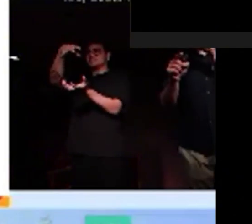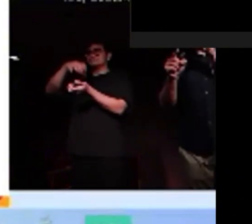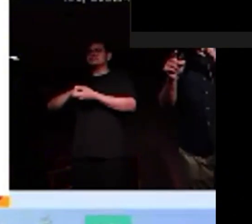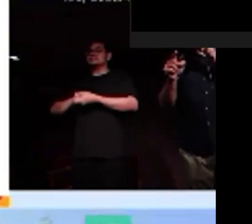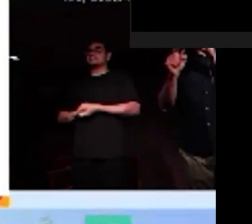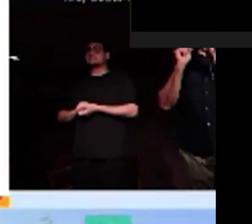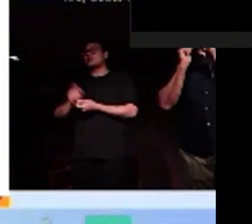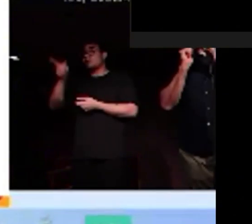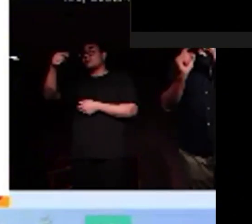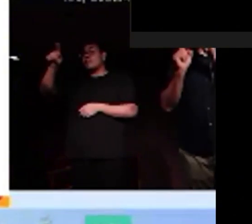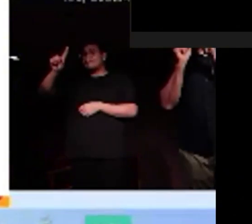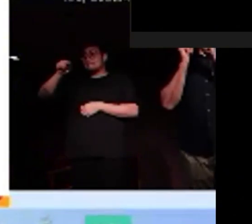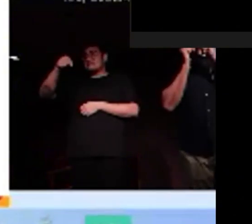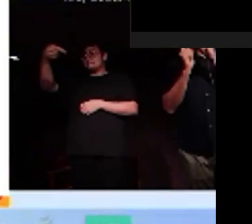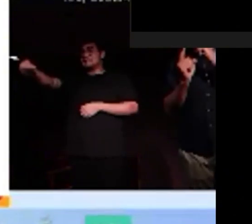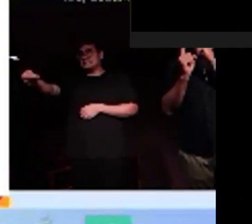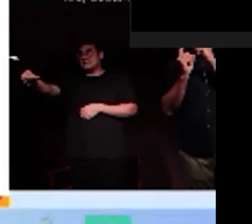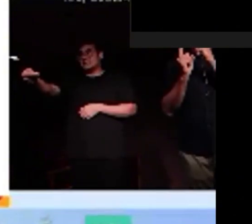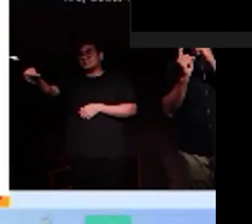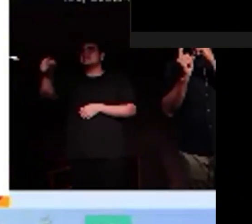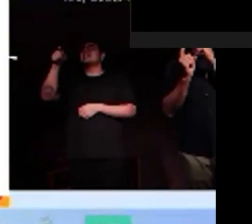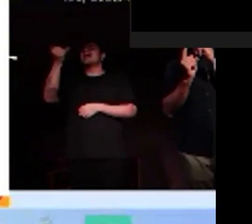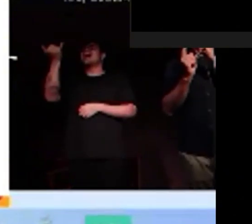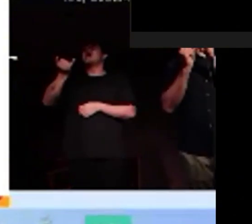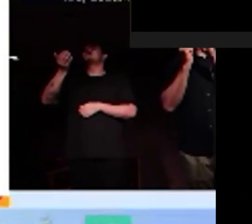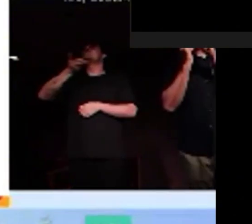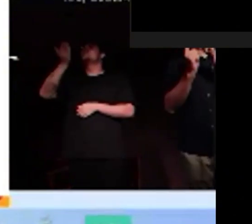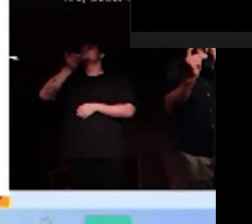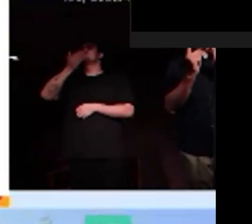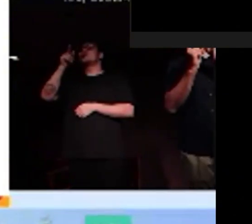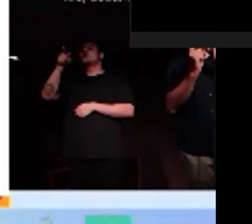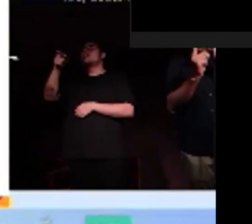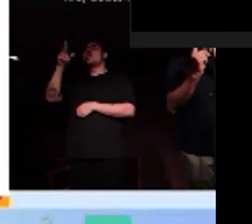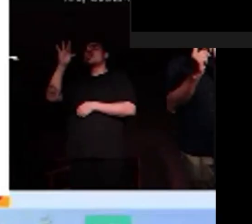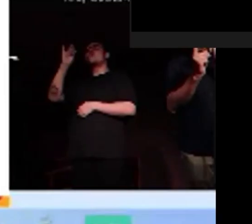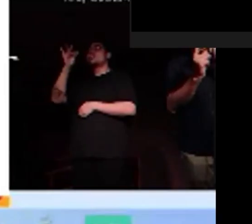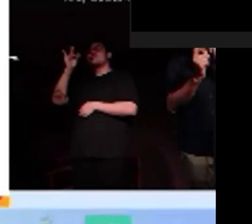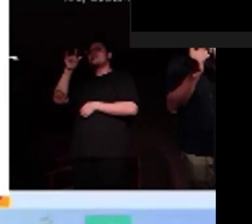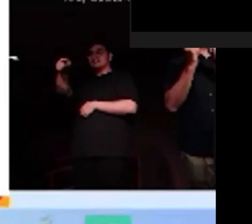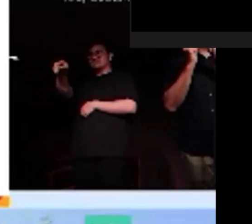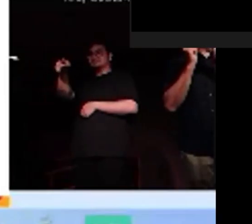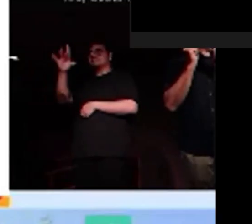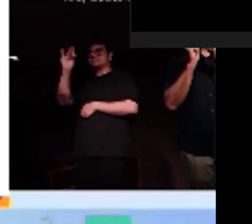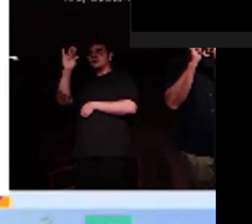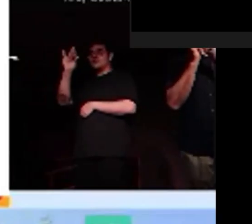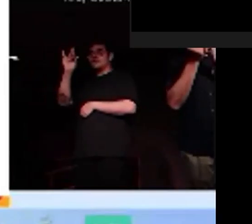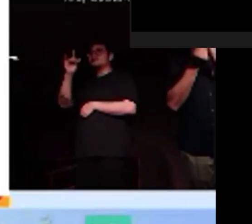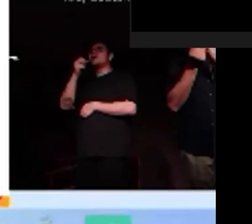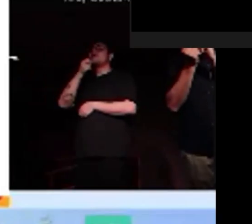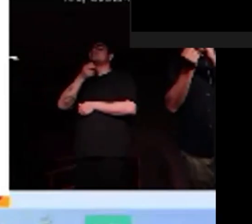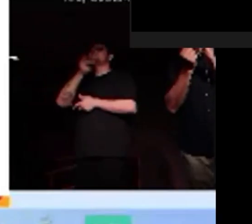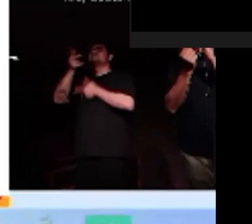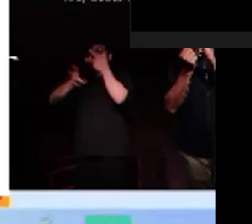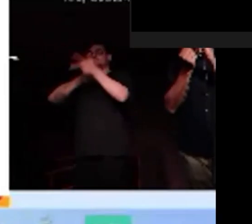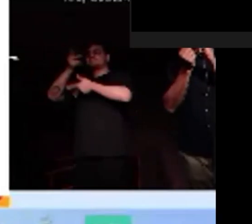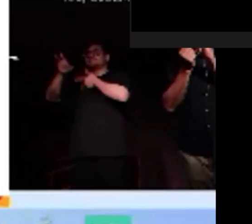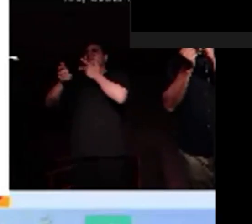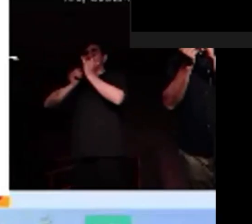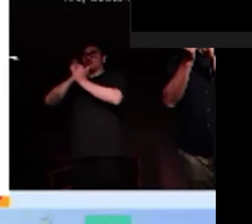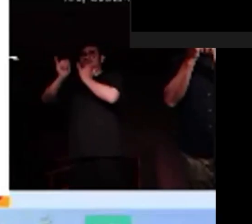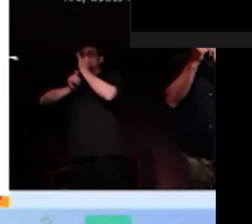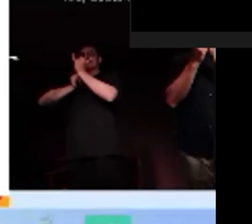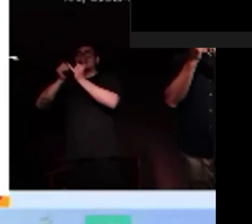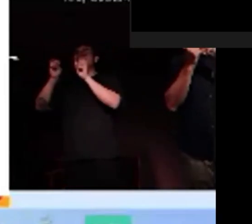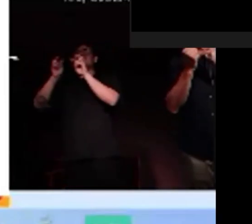mañana, Roberto les va a mostrar uno de los videos y van a ver qué ingeniosos los estudiantes sordos, cómo le dieron una vuelta de tuerca a